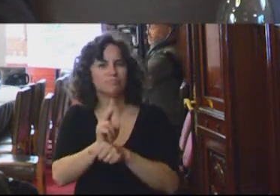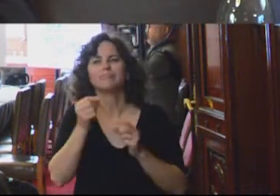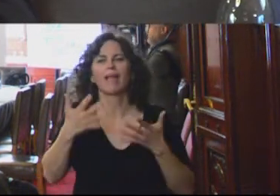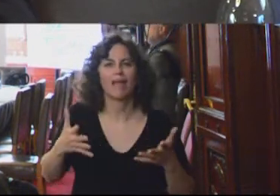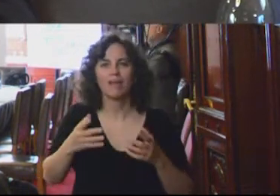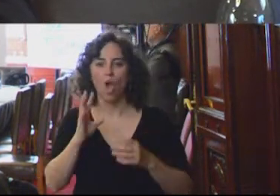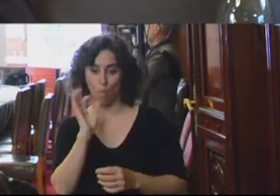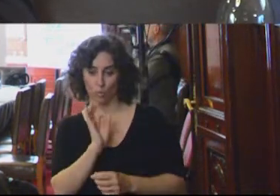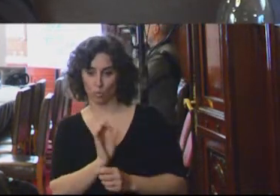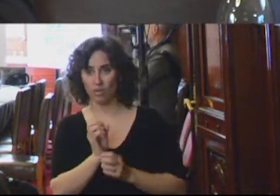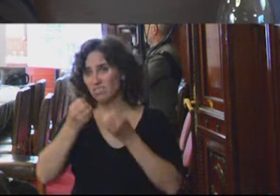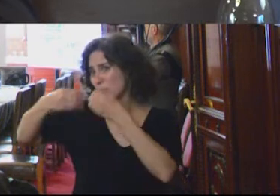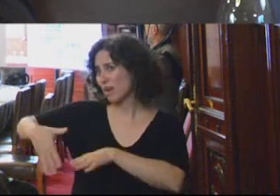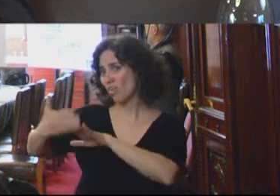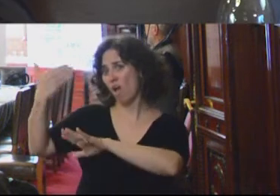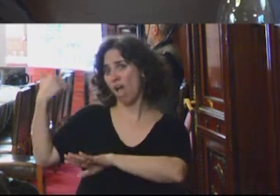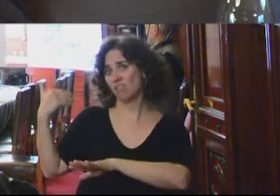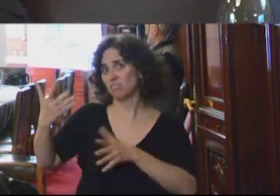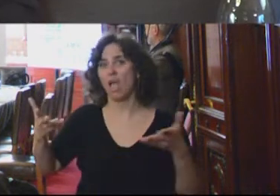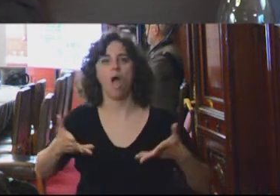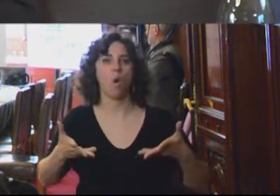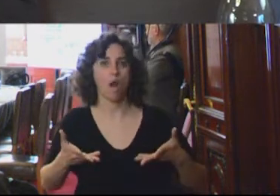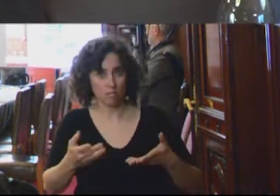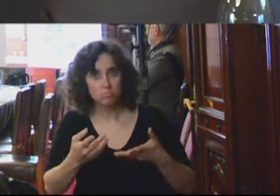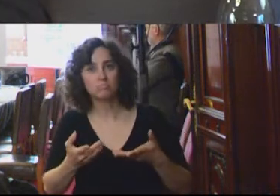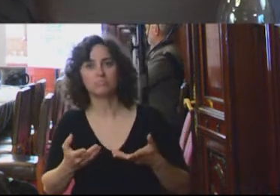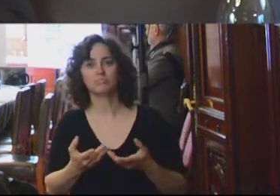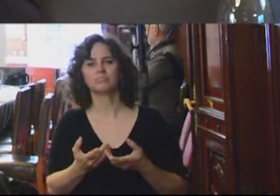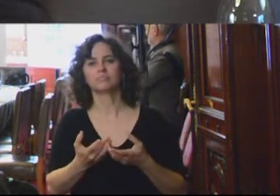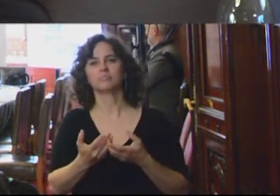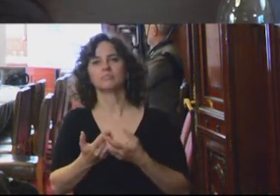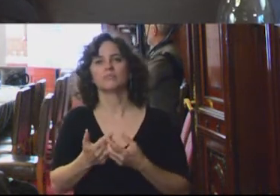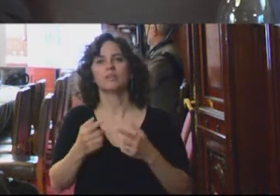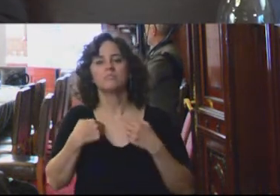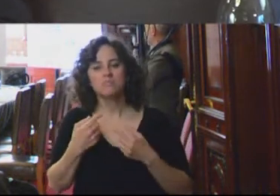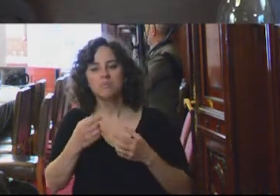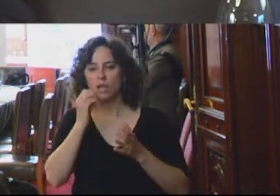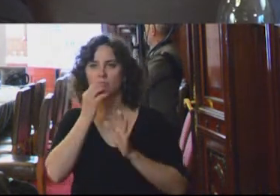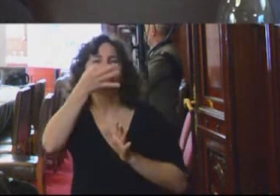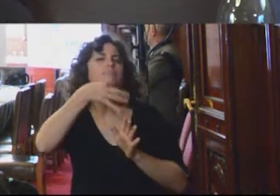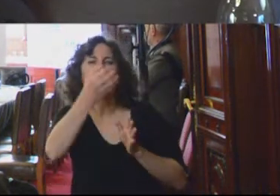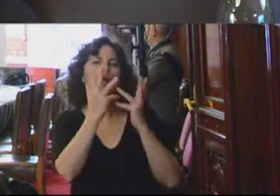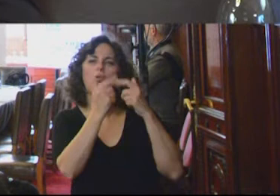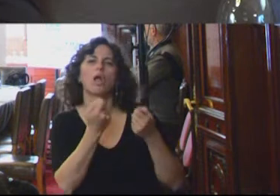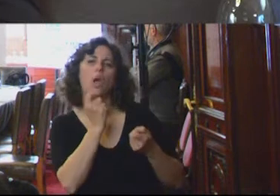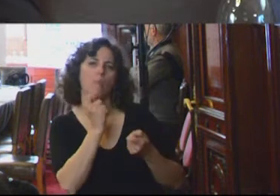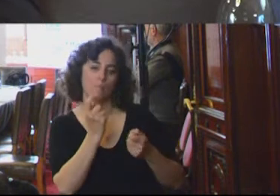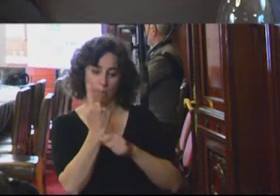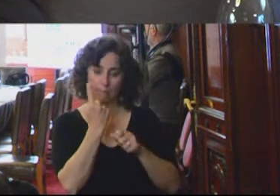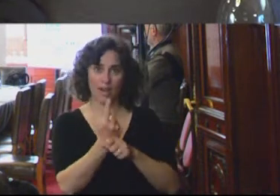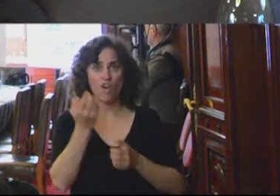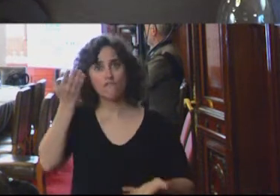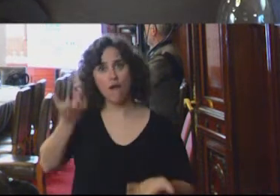una oportunidad perdida para el actual gobierno. Hemos organizado nuestra exposición de la siguiente forma. Haremos un